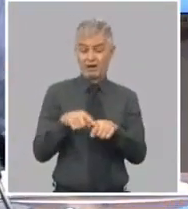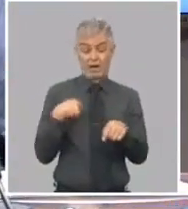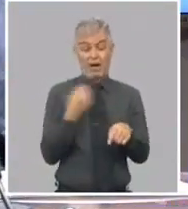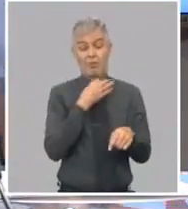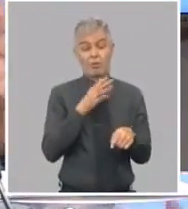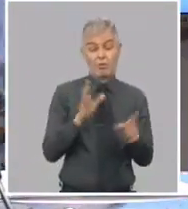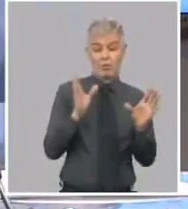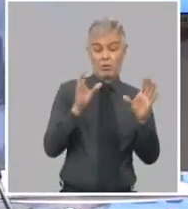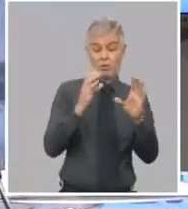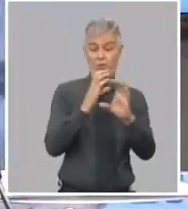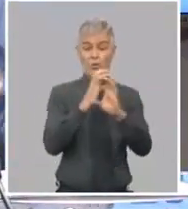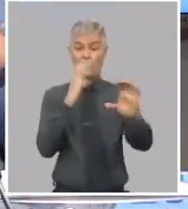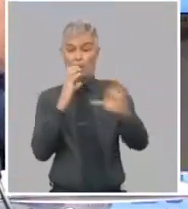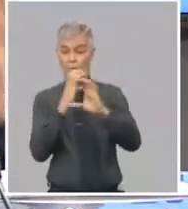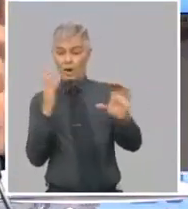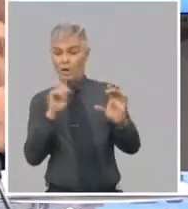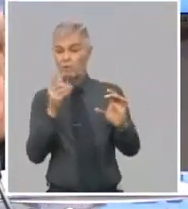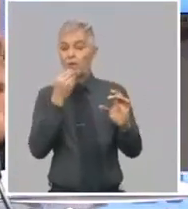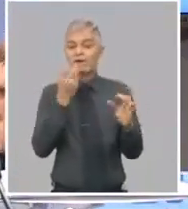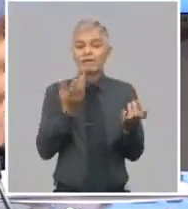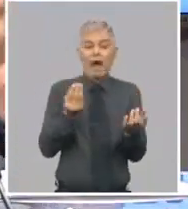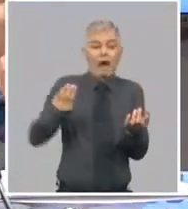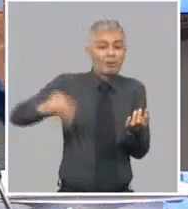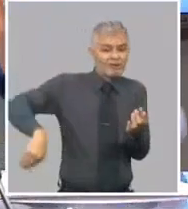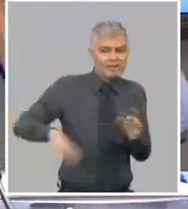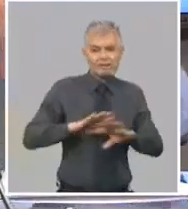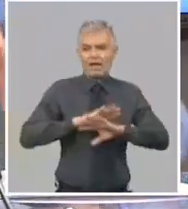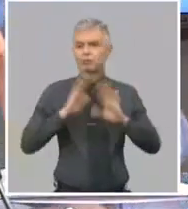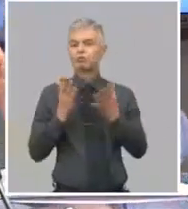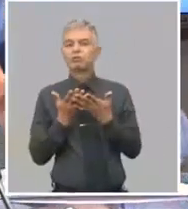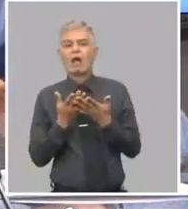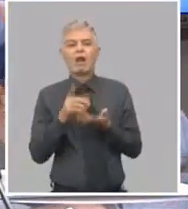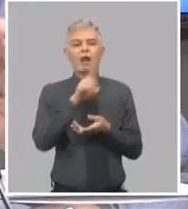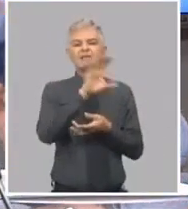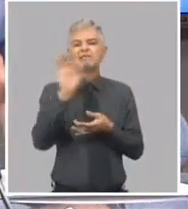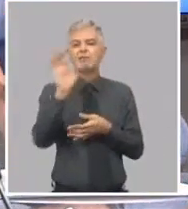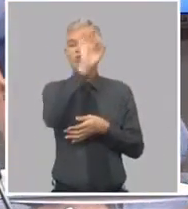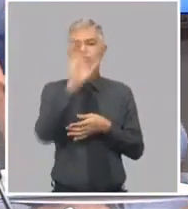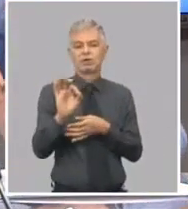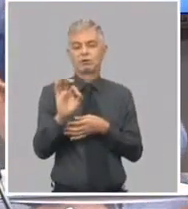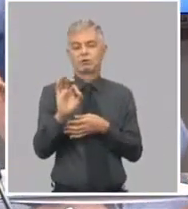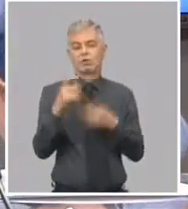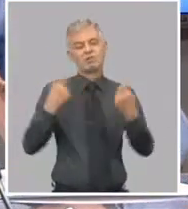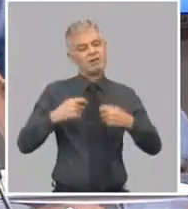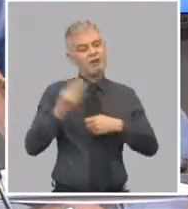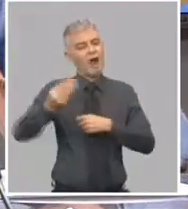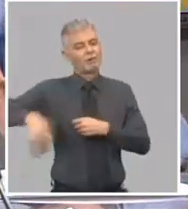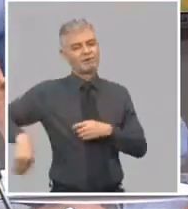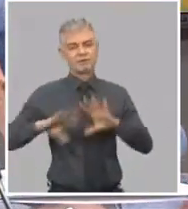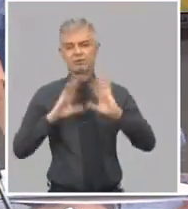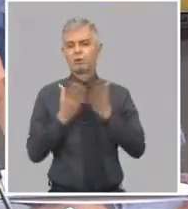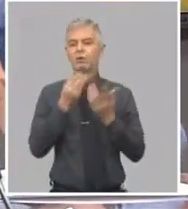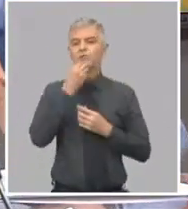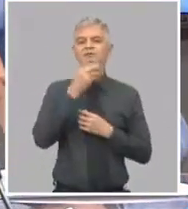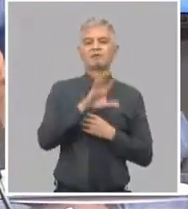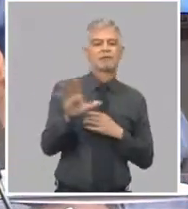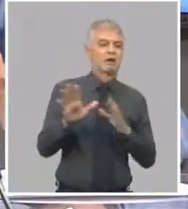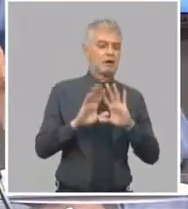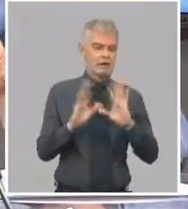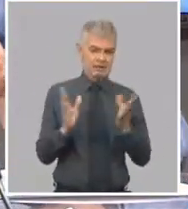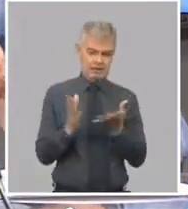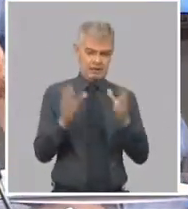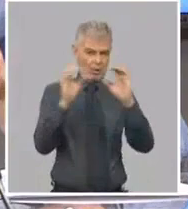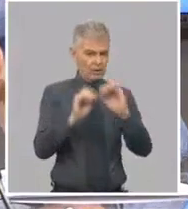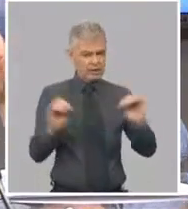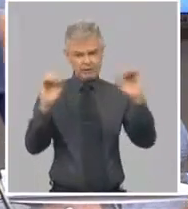puedo aprovechar al cien pues tenemos que con creatividad con inteligencia aprovechar todas las oportunidades organizativas que tenemos para